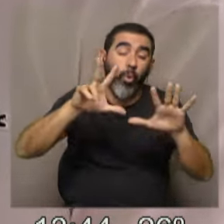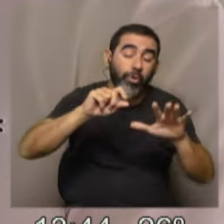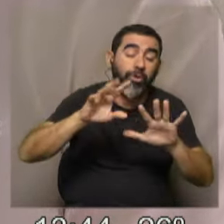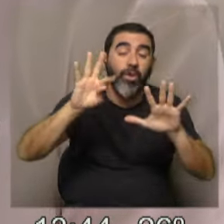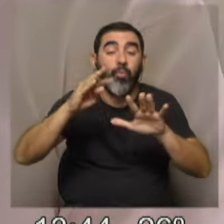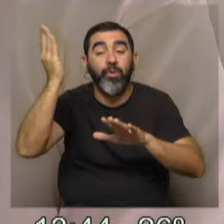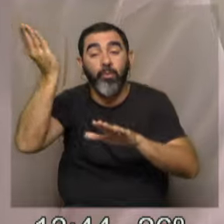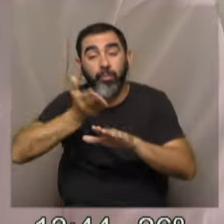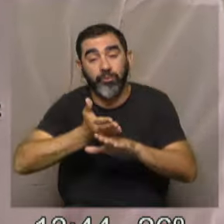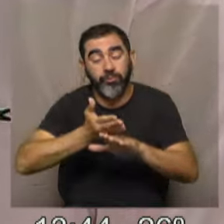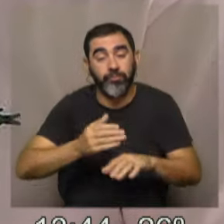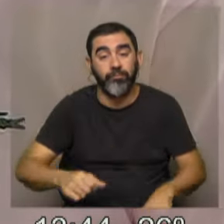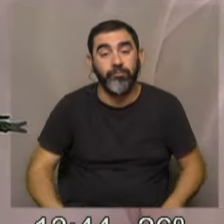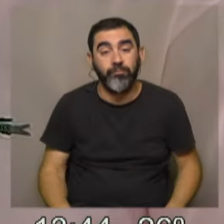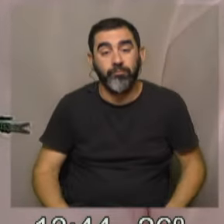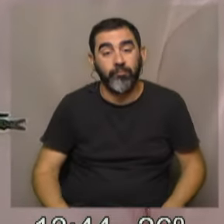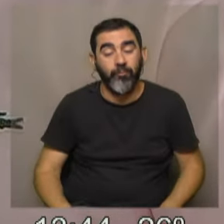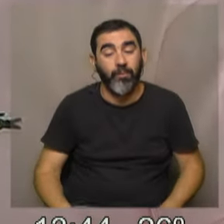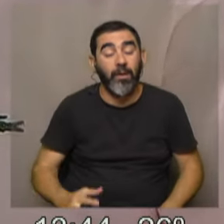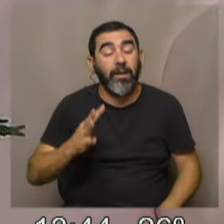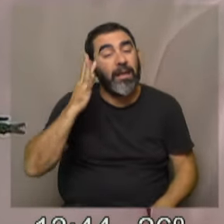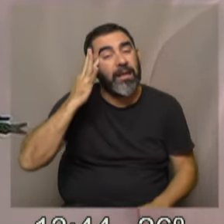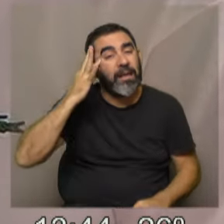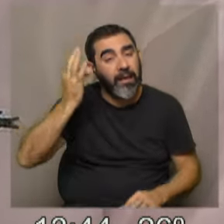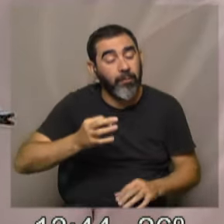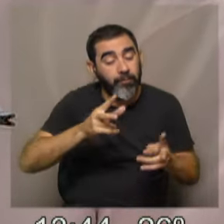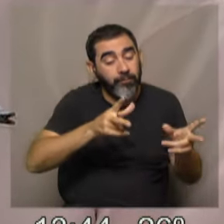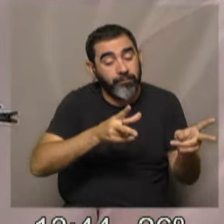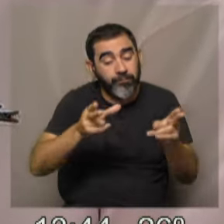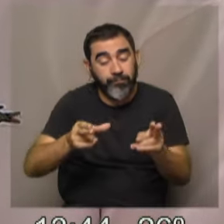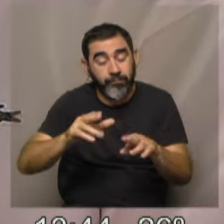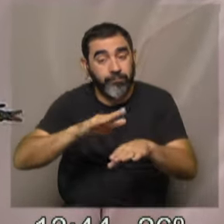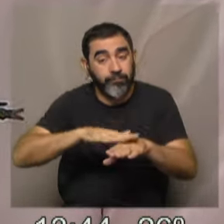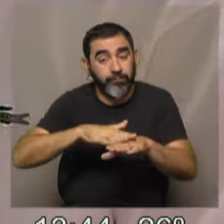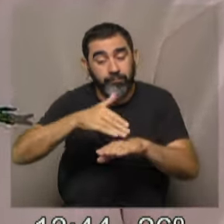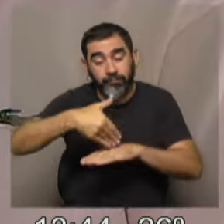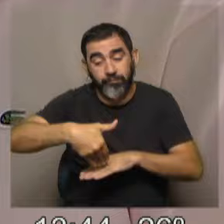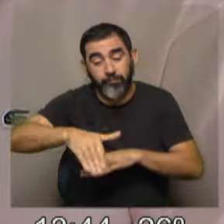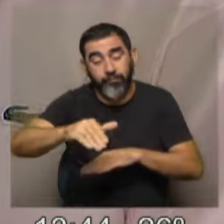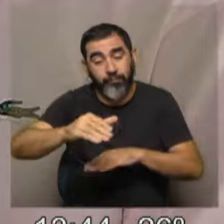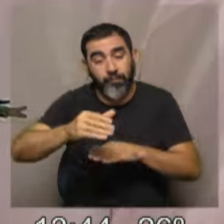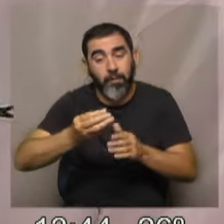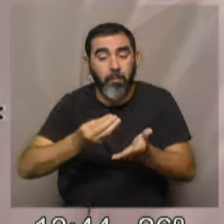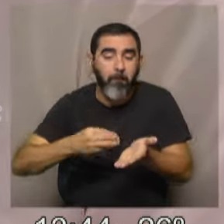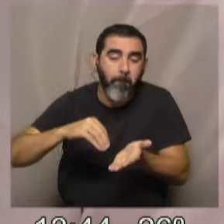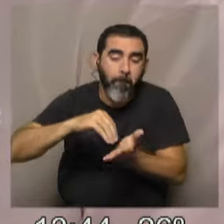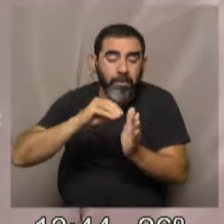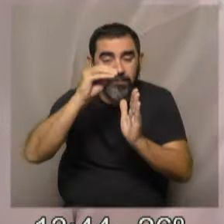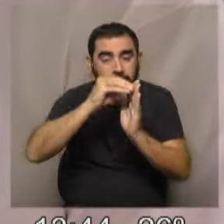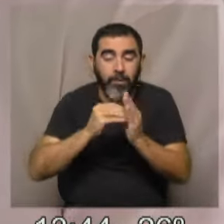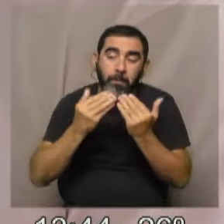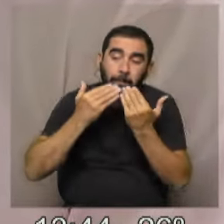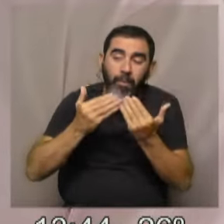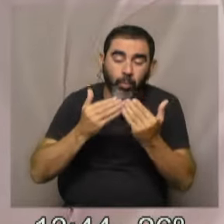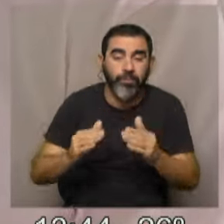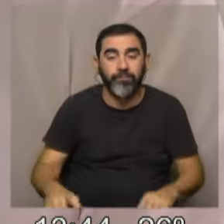y el 90%. Nosotros pensamos que pasando esta etapa, estos días, van a surgir más consultas